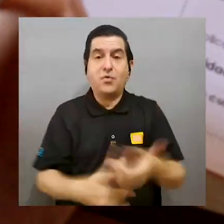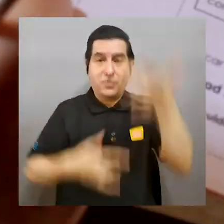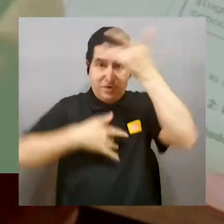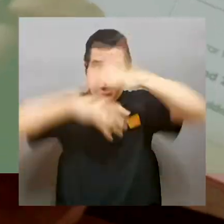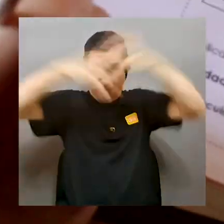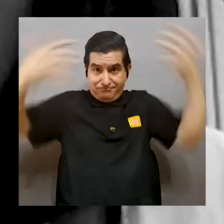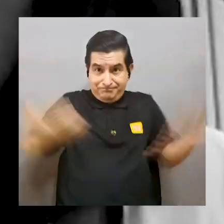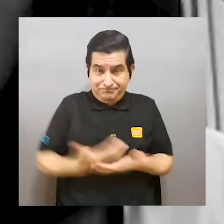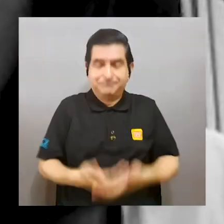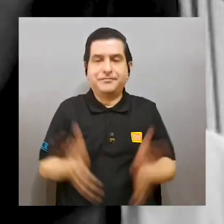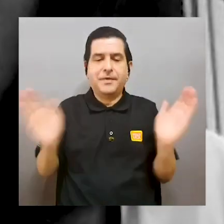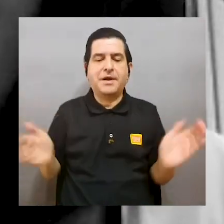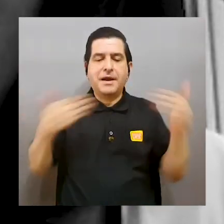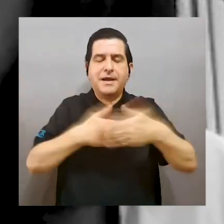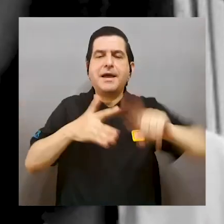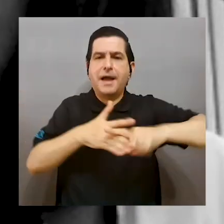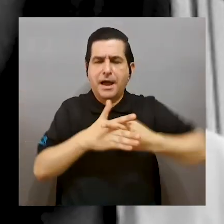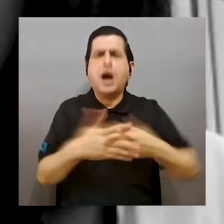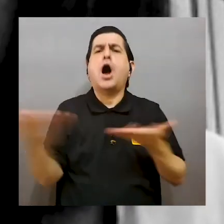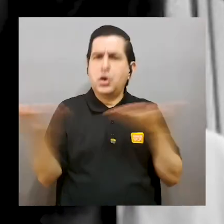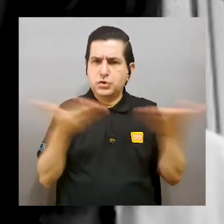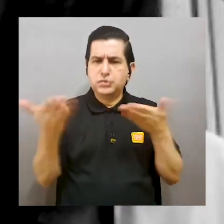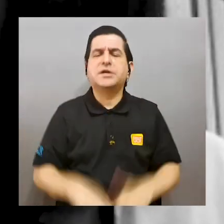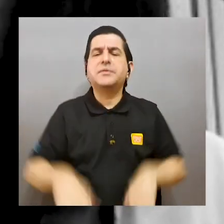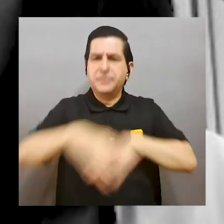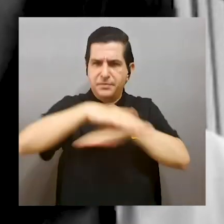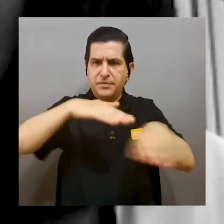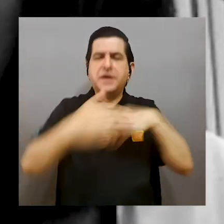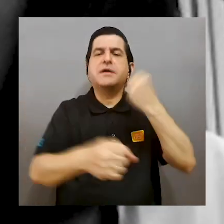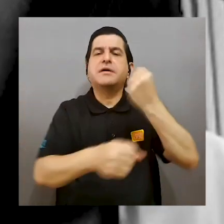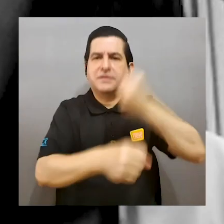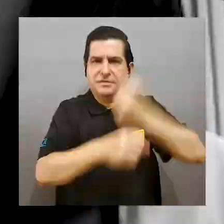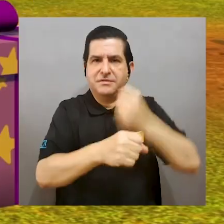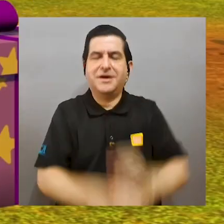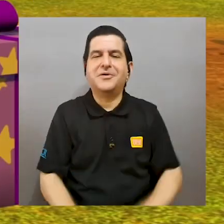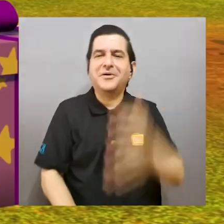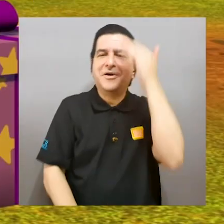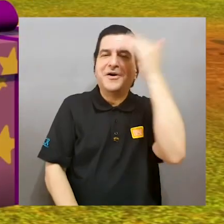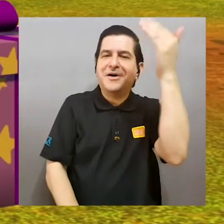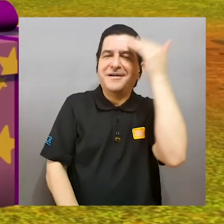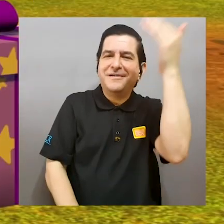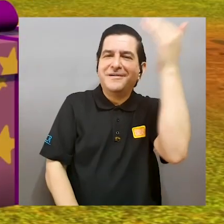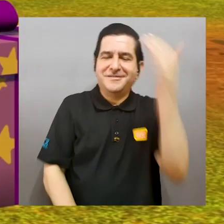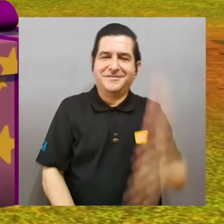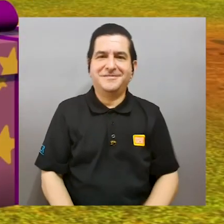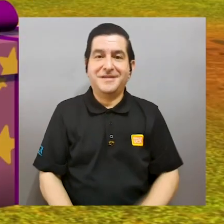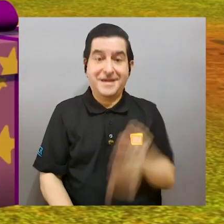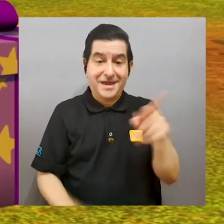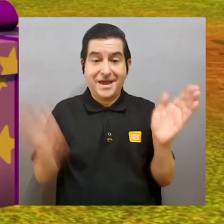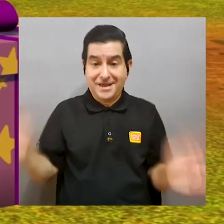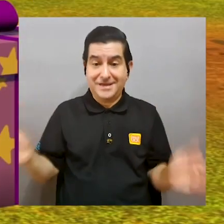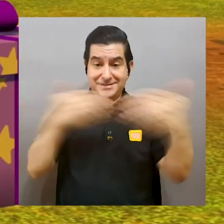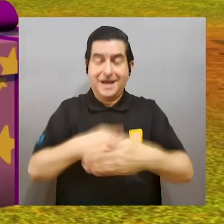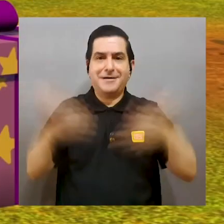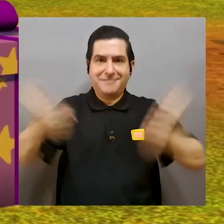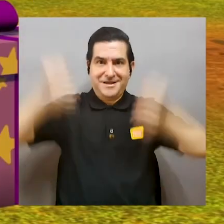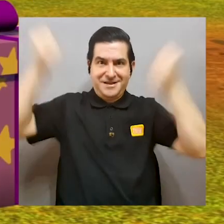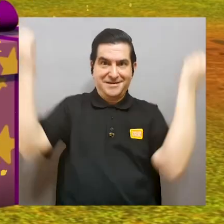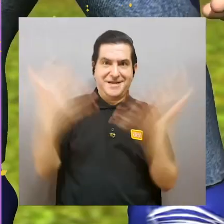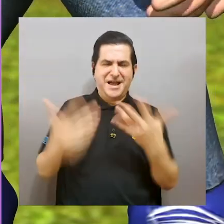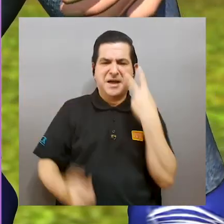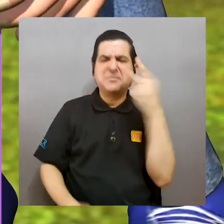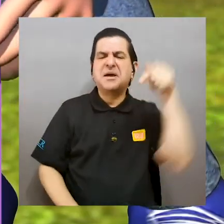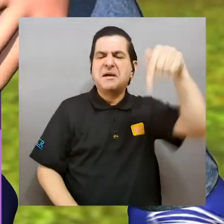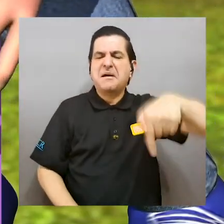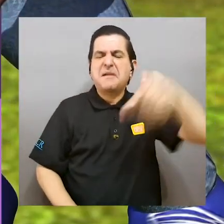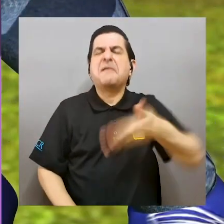de la pandemia, esa caja de herramientas también ha servido de referencia para el trabajo. Hola amigos, ¡hola! Esta es una caja mágica. Veamos